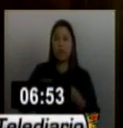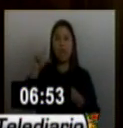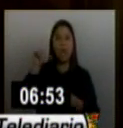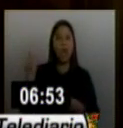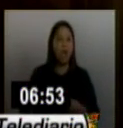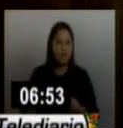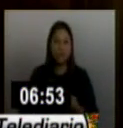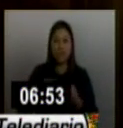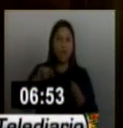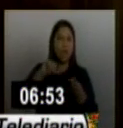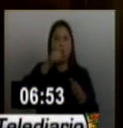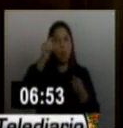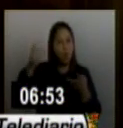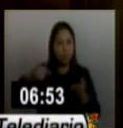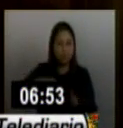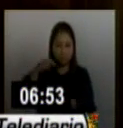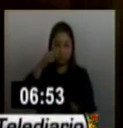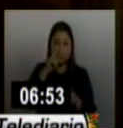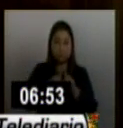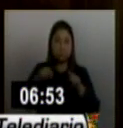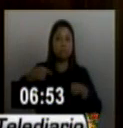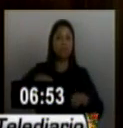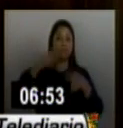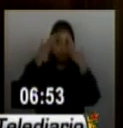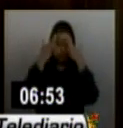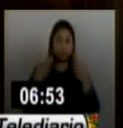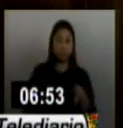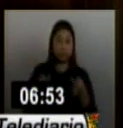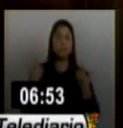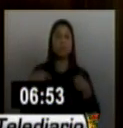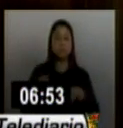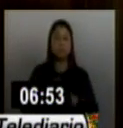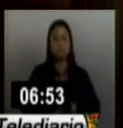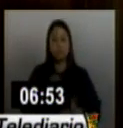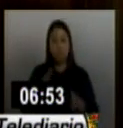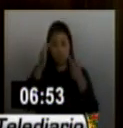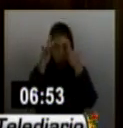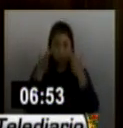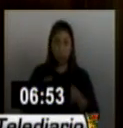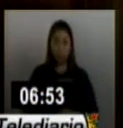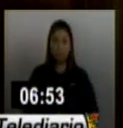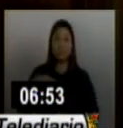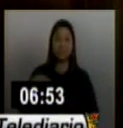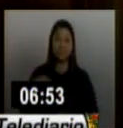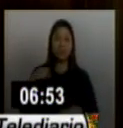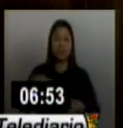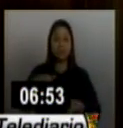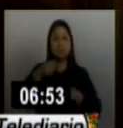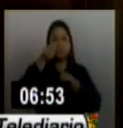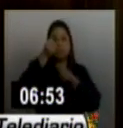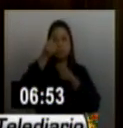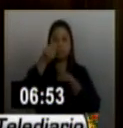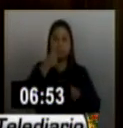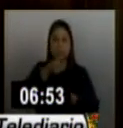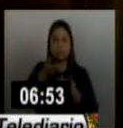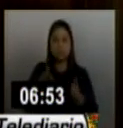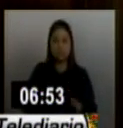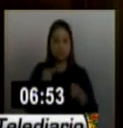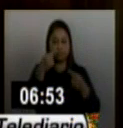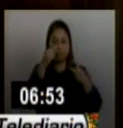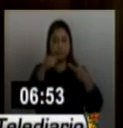hemos tomado la decisión de emitir un acuerdo ministerial en el cual damos